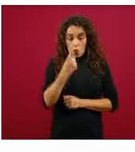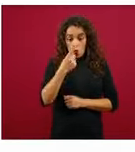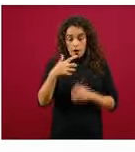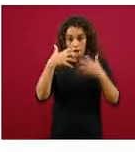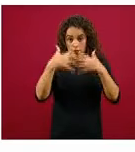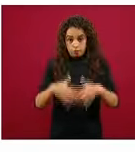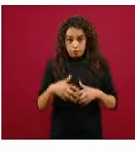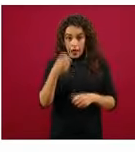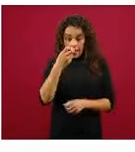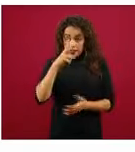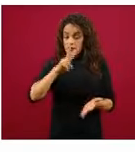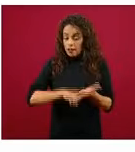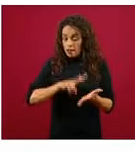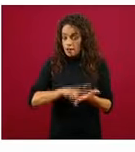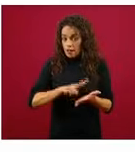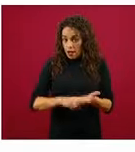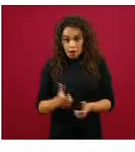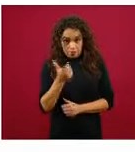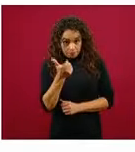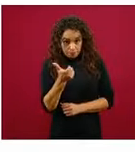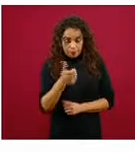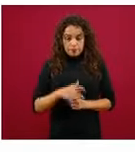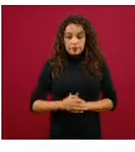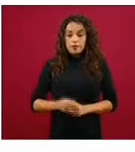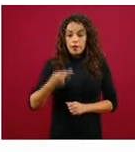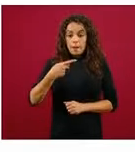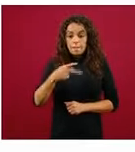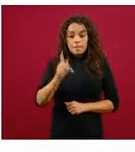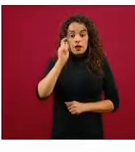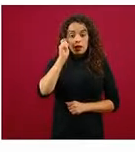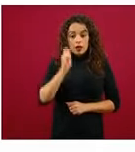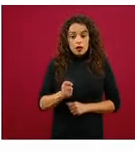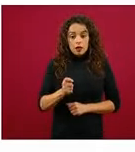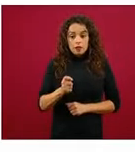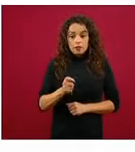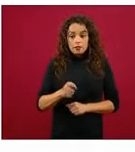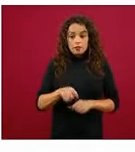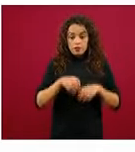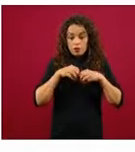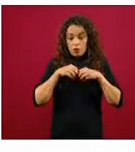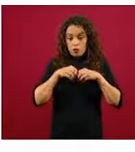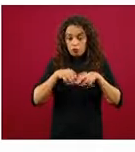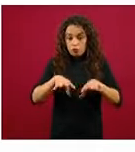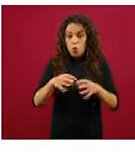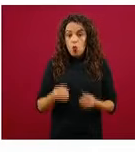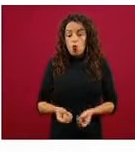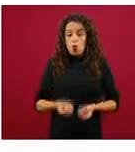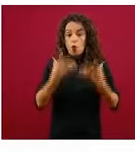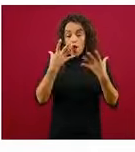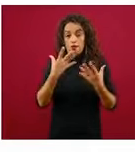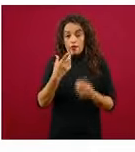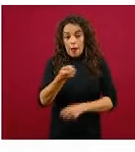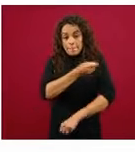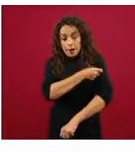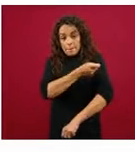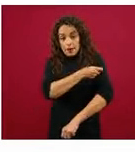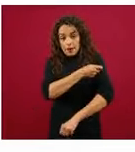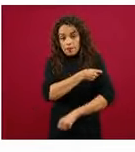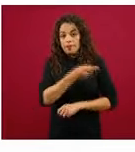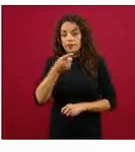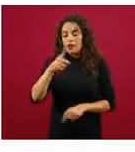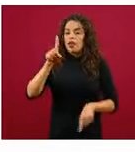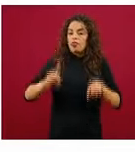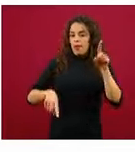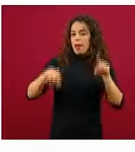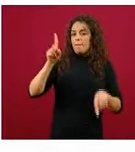que cuesta, pero ya en la distribución de las dosis varía inclusive el precio,